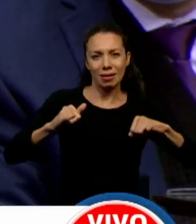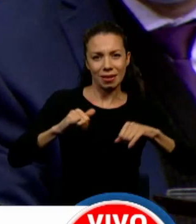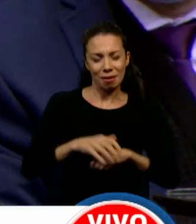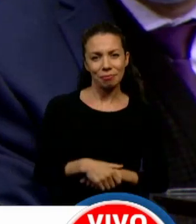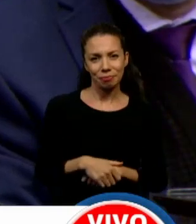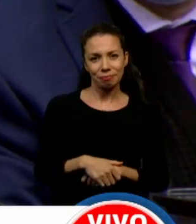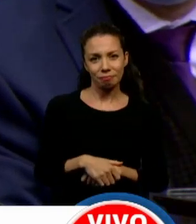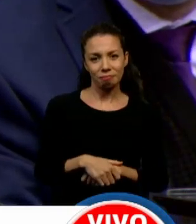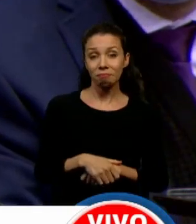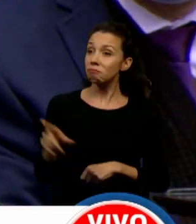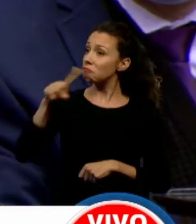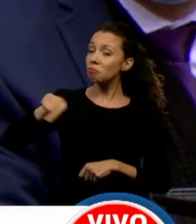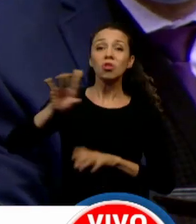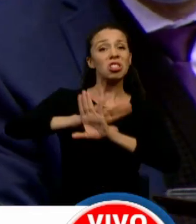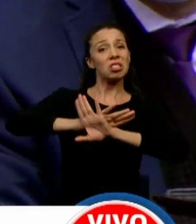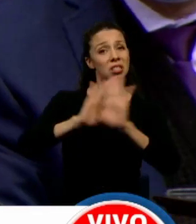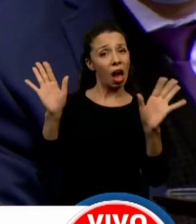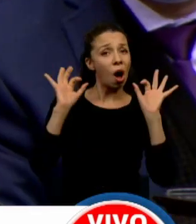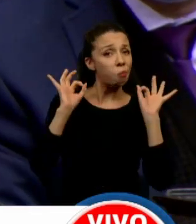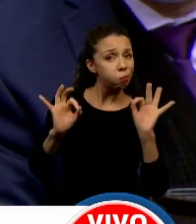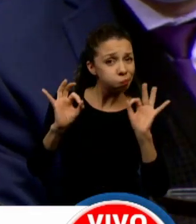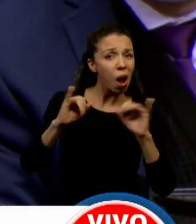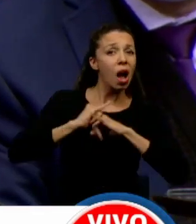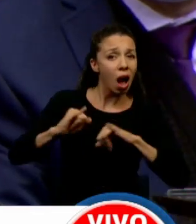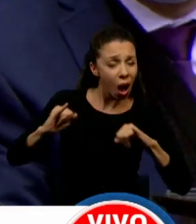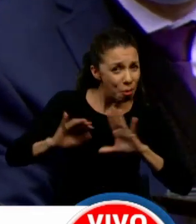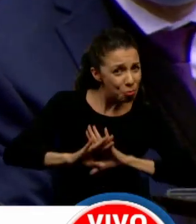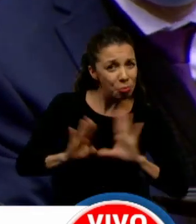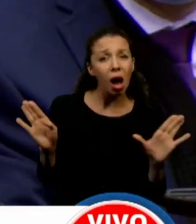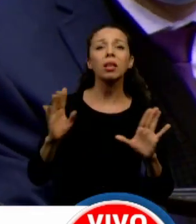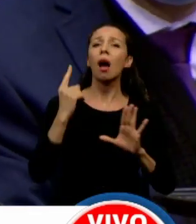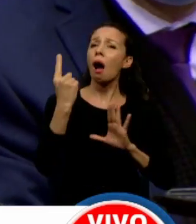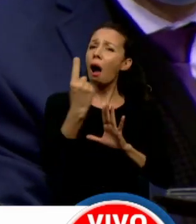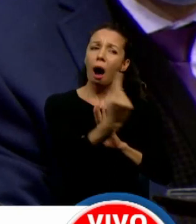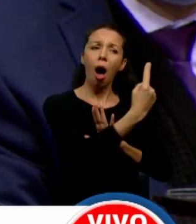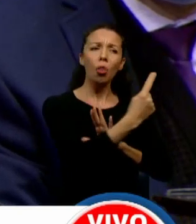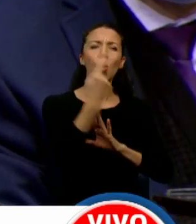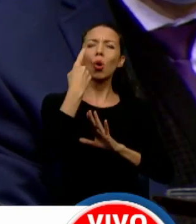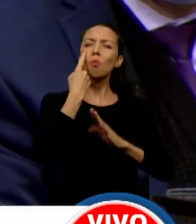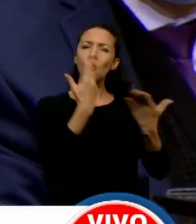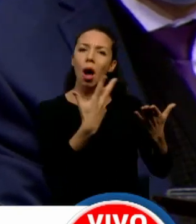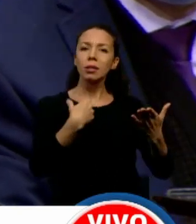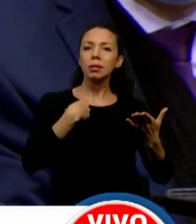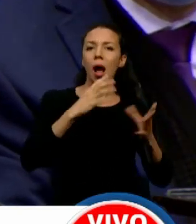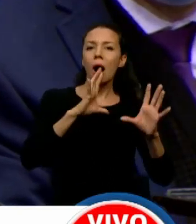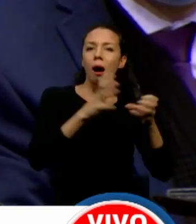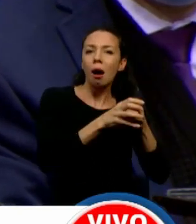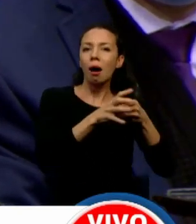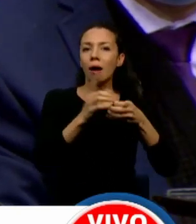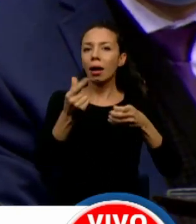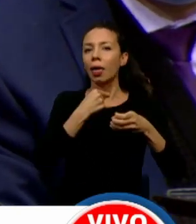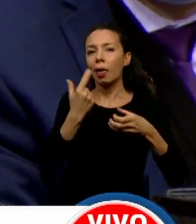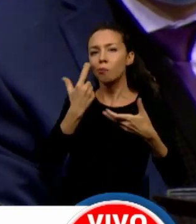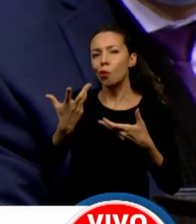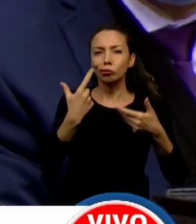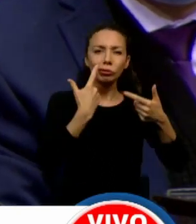Ya la hicieron, ya cada uno vio cómo se va posicionando en la conformación